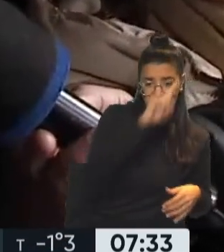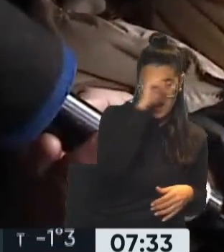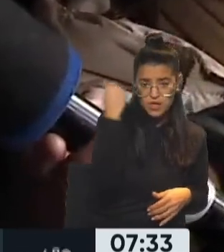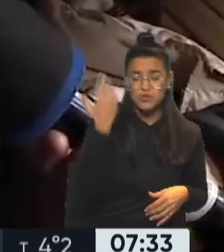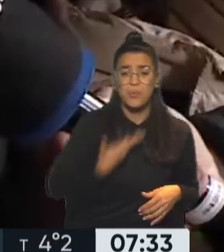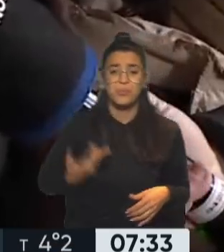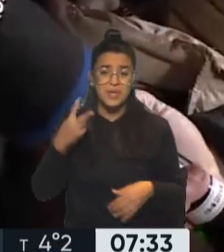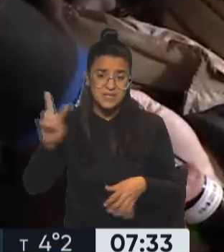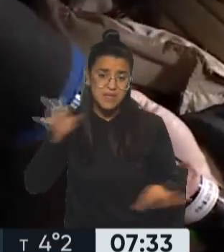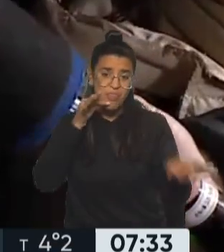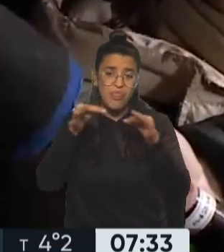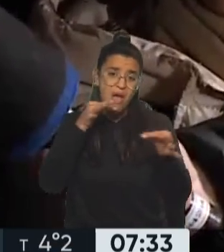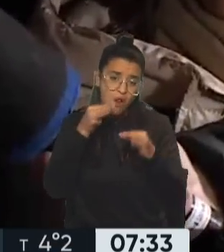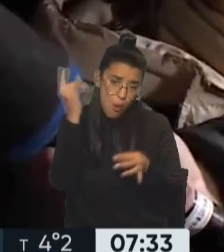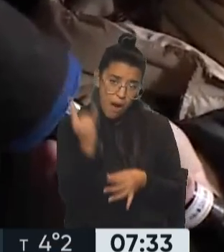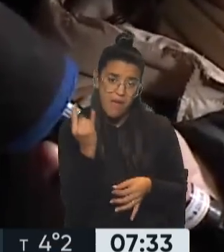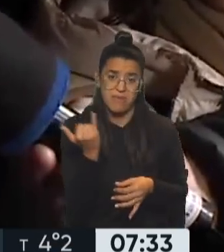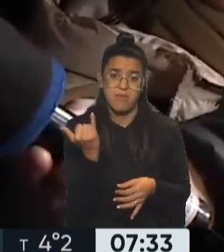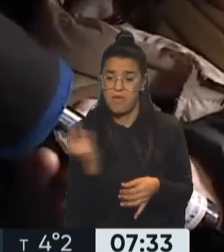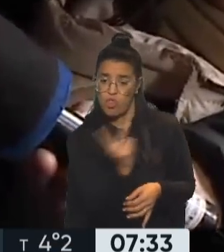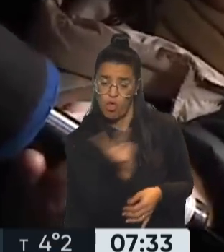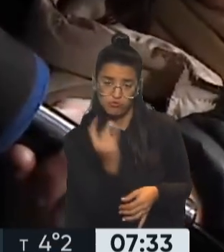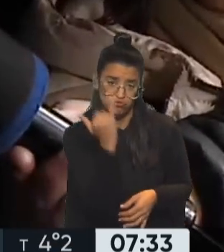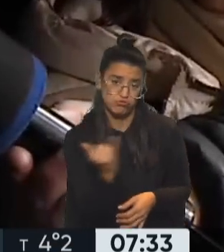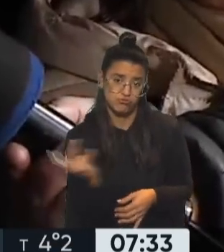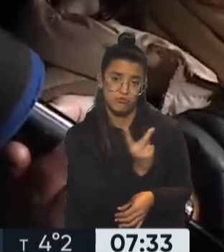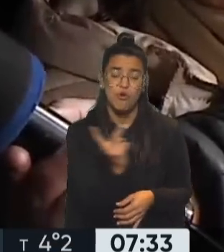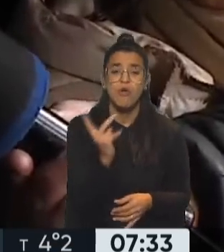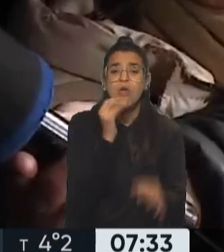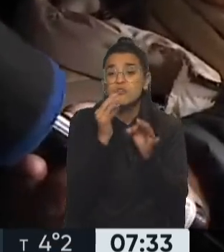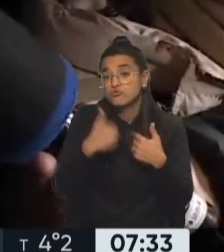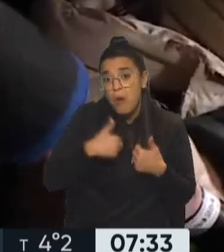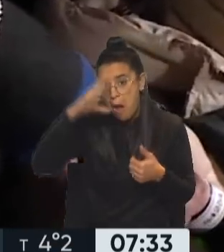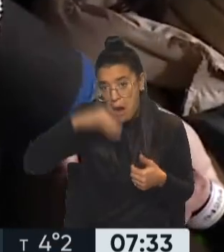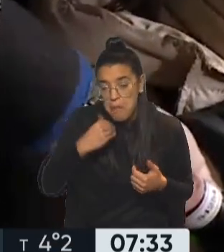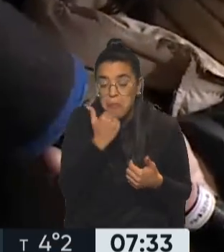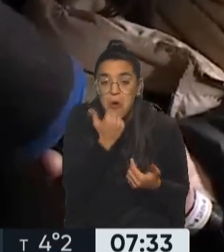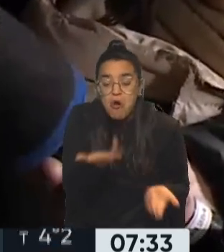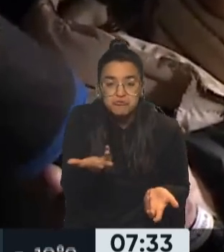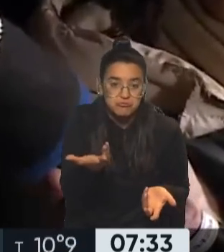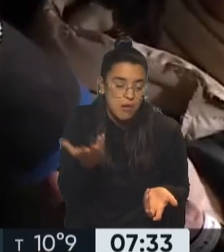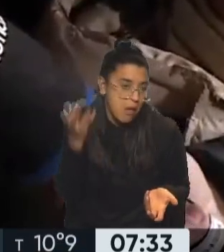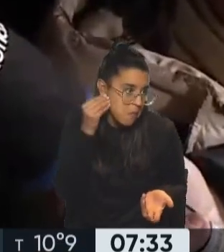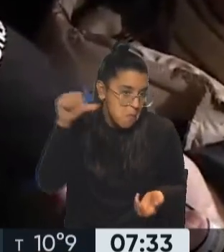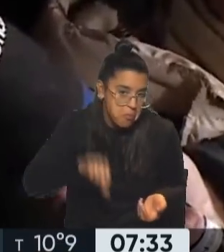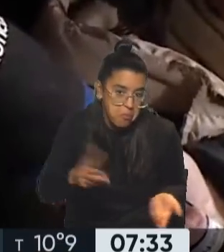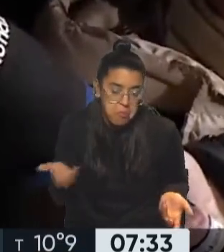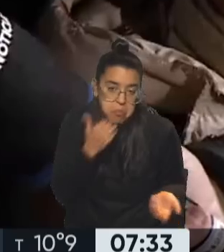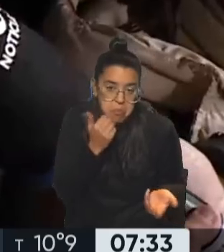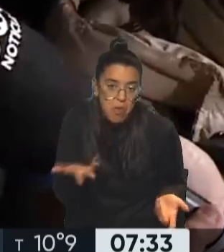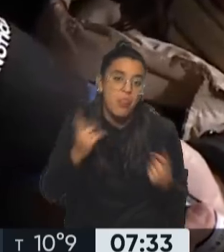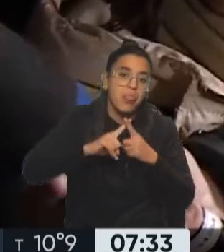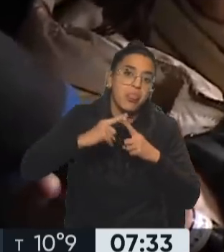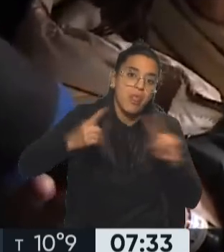y la vicepresidenta. Y bueno, yo no lo escuché a ese diálogo, fue un diálogo